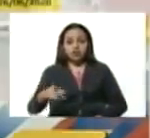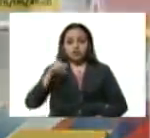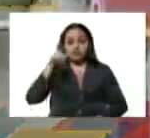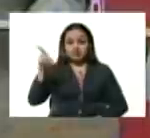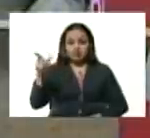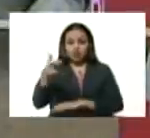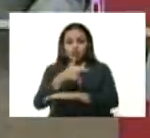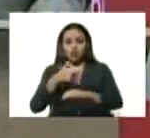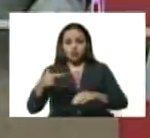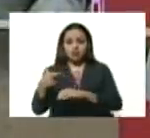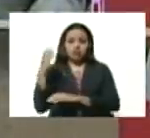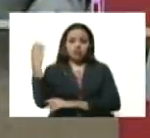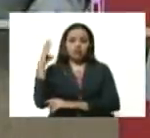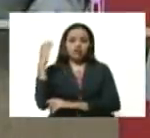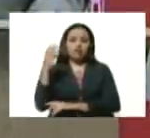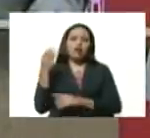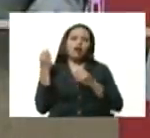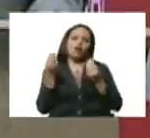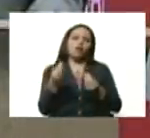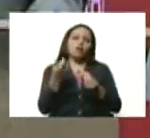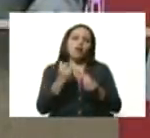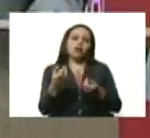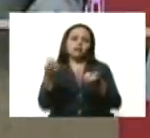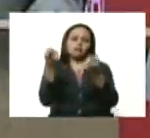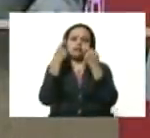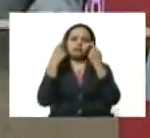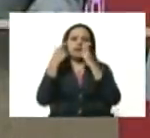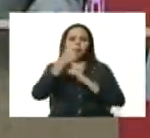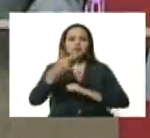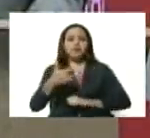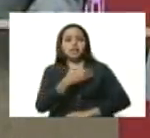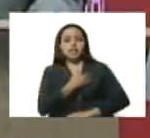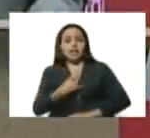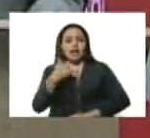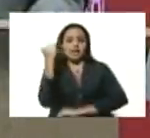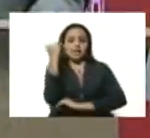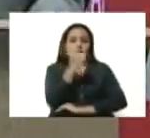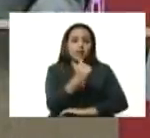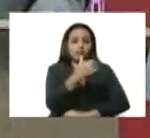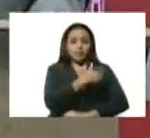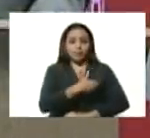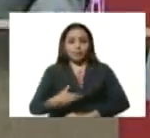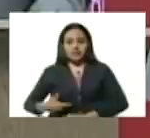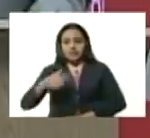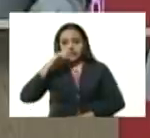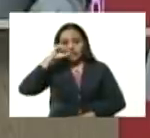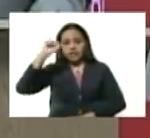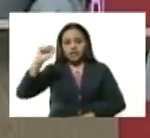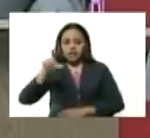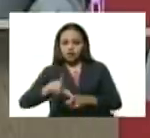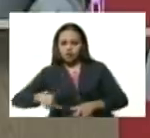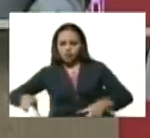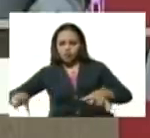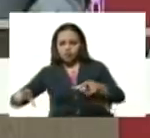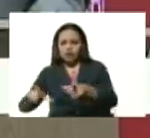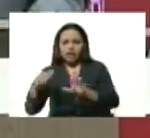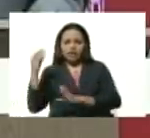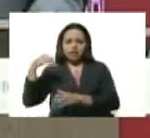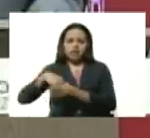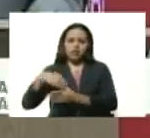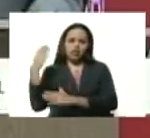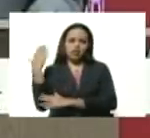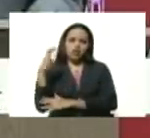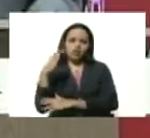habían entrenado estos magnicidas en una finca en Chinácota, en Colombia, cómo